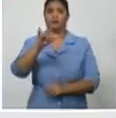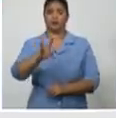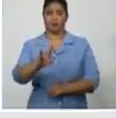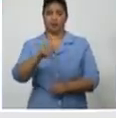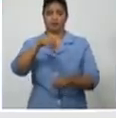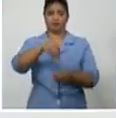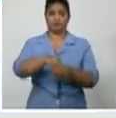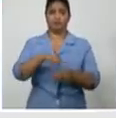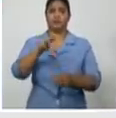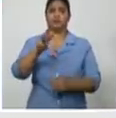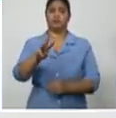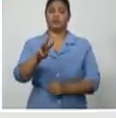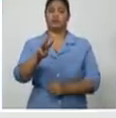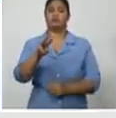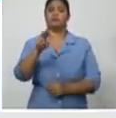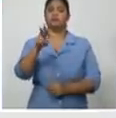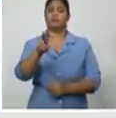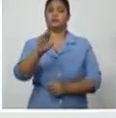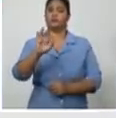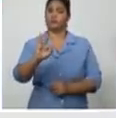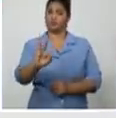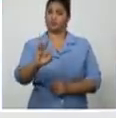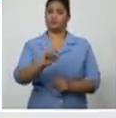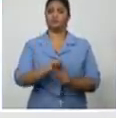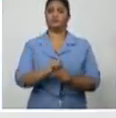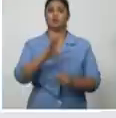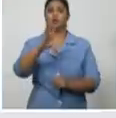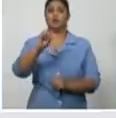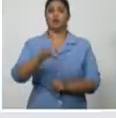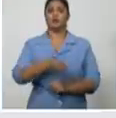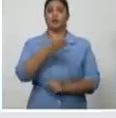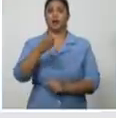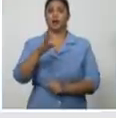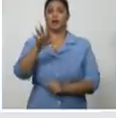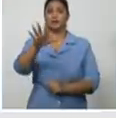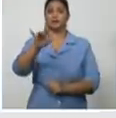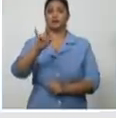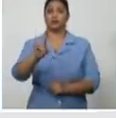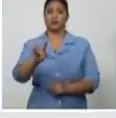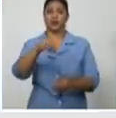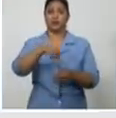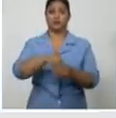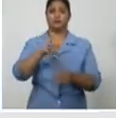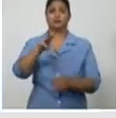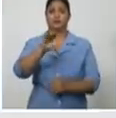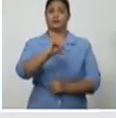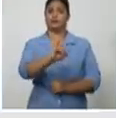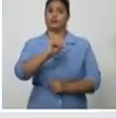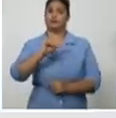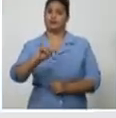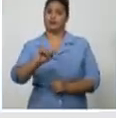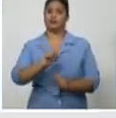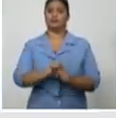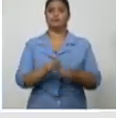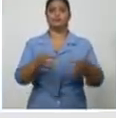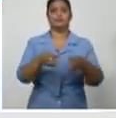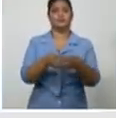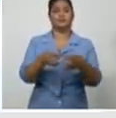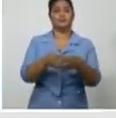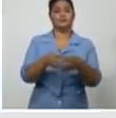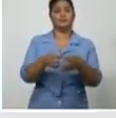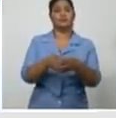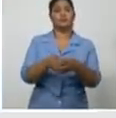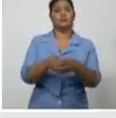328 personas, de 40 a 59, 366, y del grupo